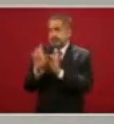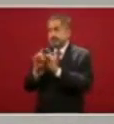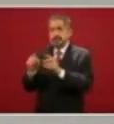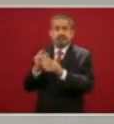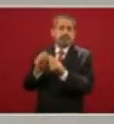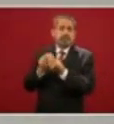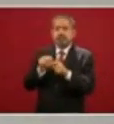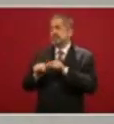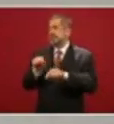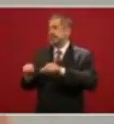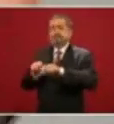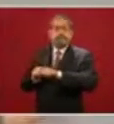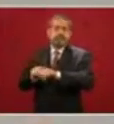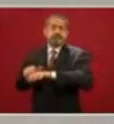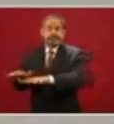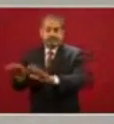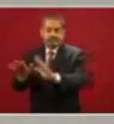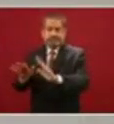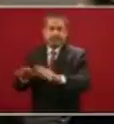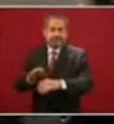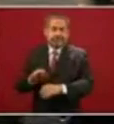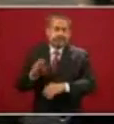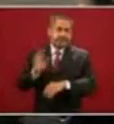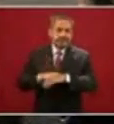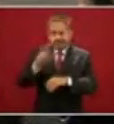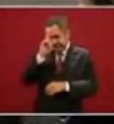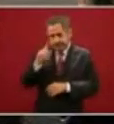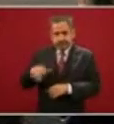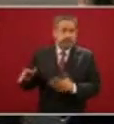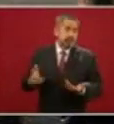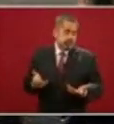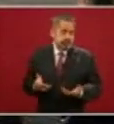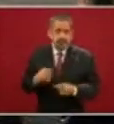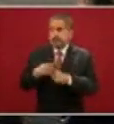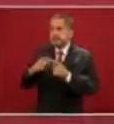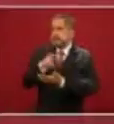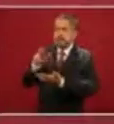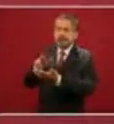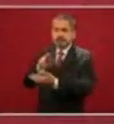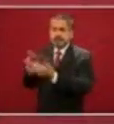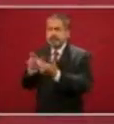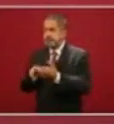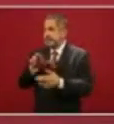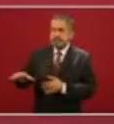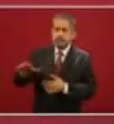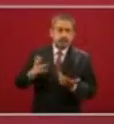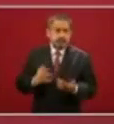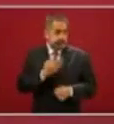cadenas de transmisión, y ya hay una afección en varias regiones simultáneamente del